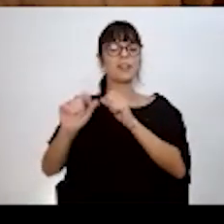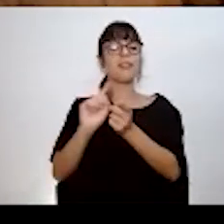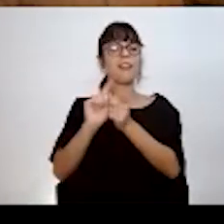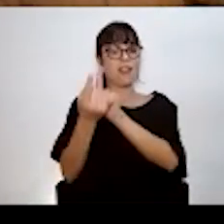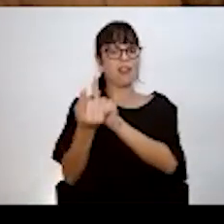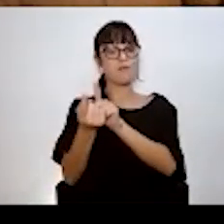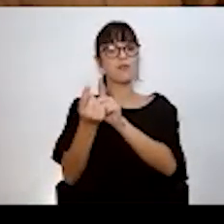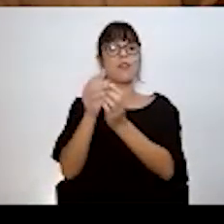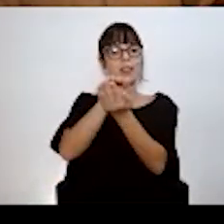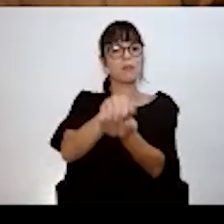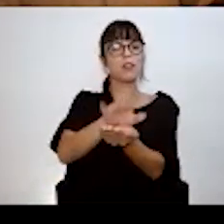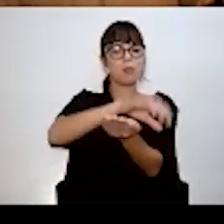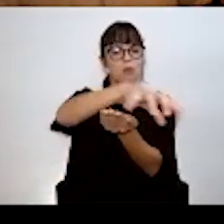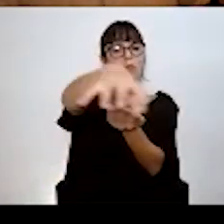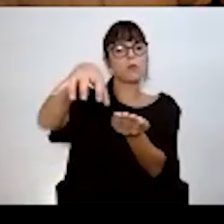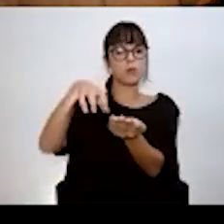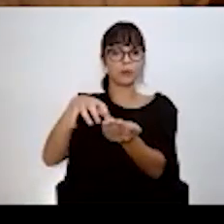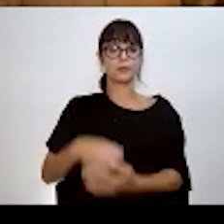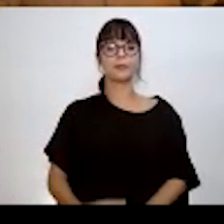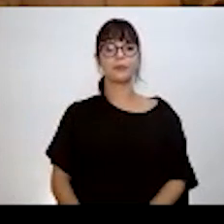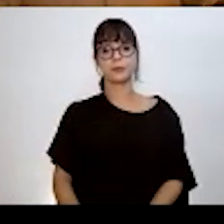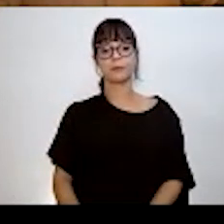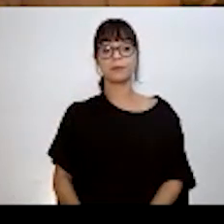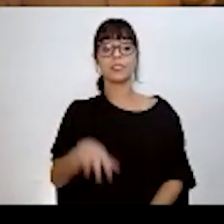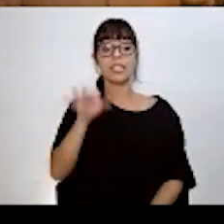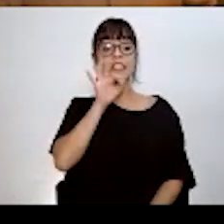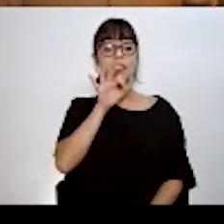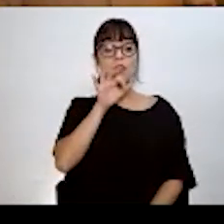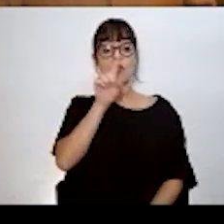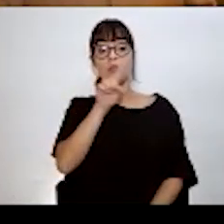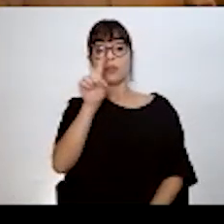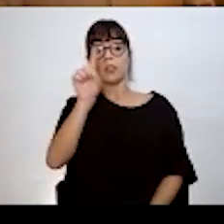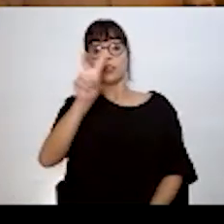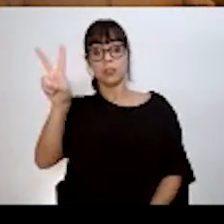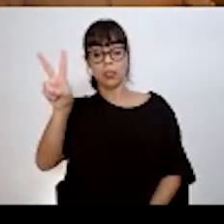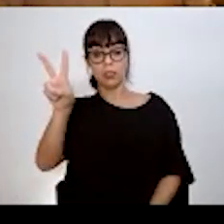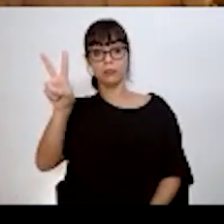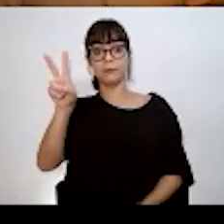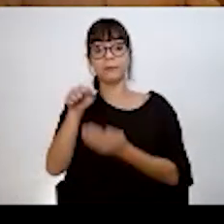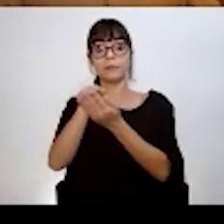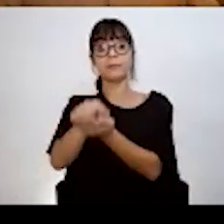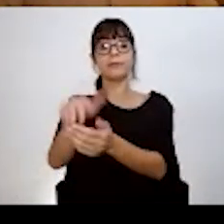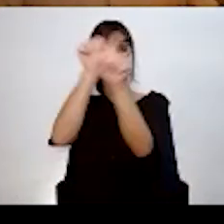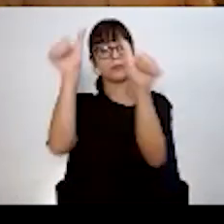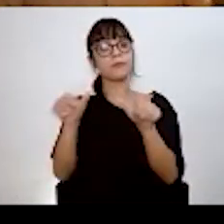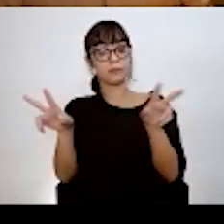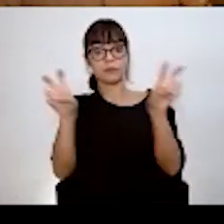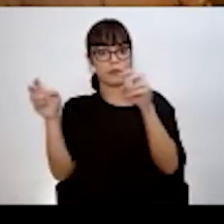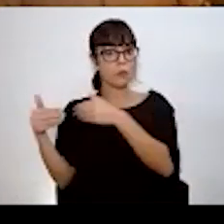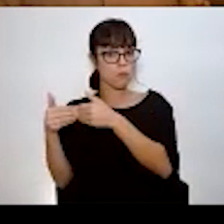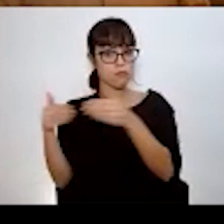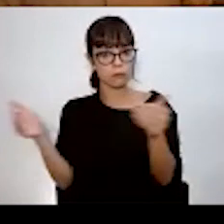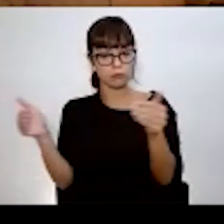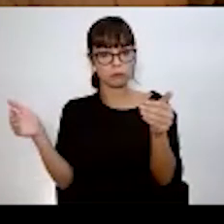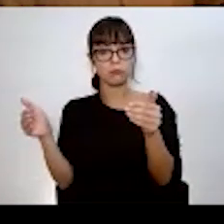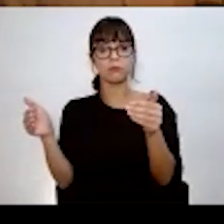recapitulamos, a partir del siglo XI-XII nos encontramos con la aparición de unas nuevas fórmulas funerarias, por lo menos que son inéditas hasta el